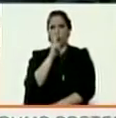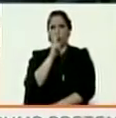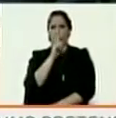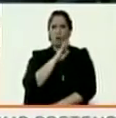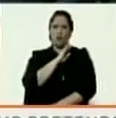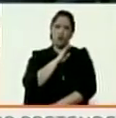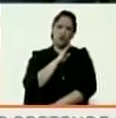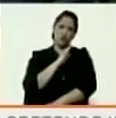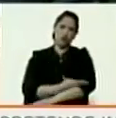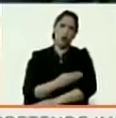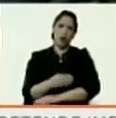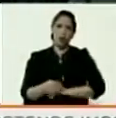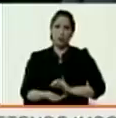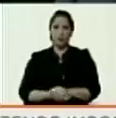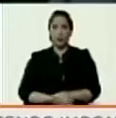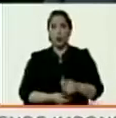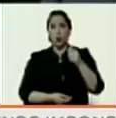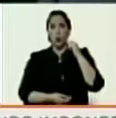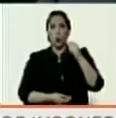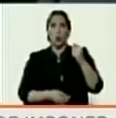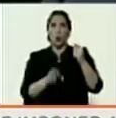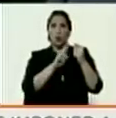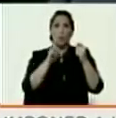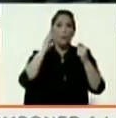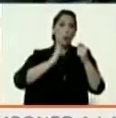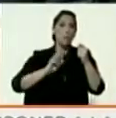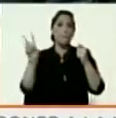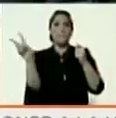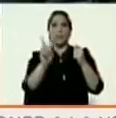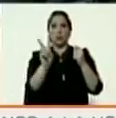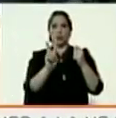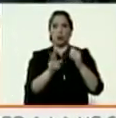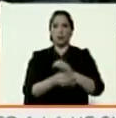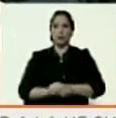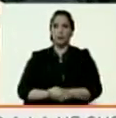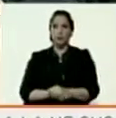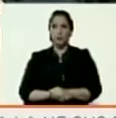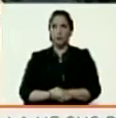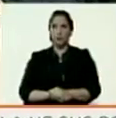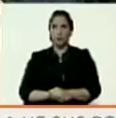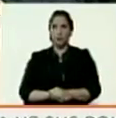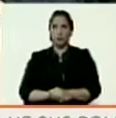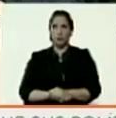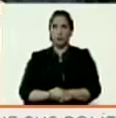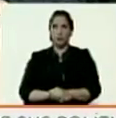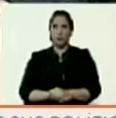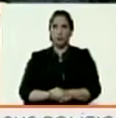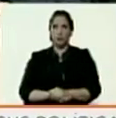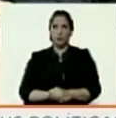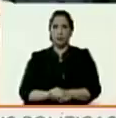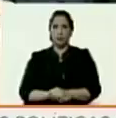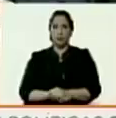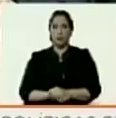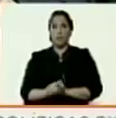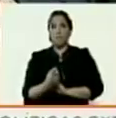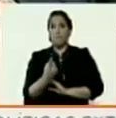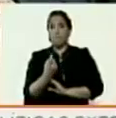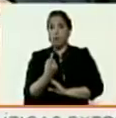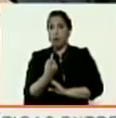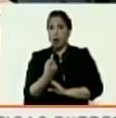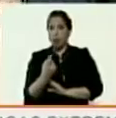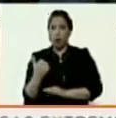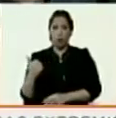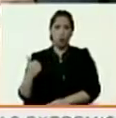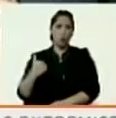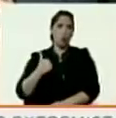brutales, a la Constitución de la República Bolivariana de Venezuela. Ausencia de